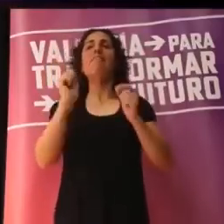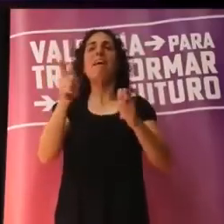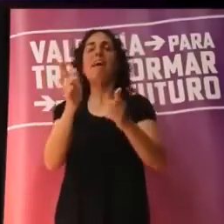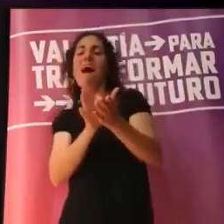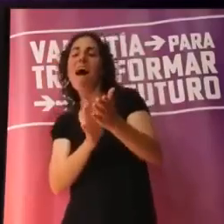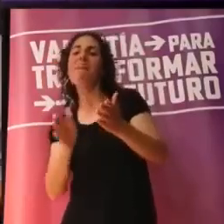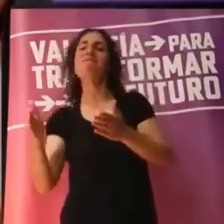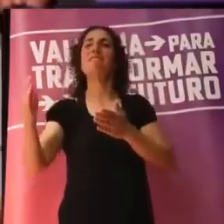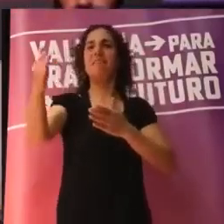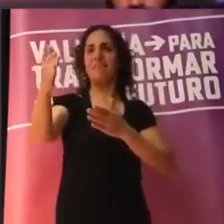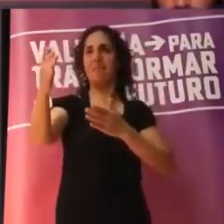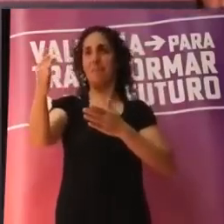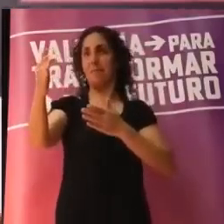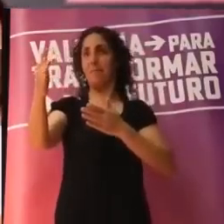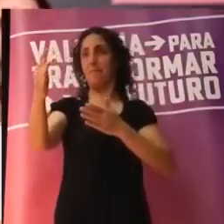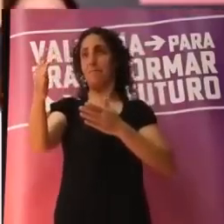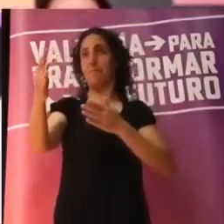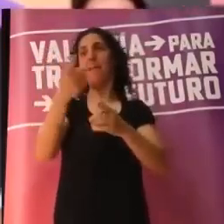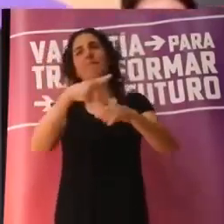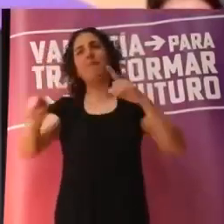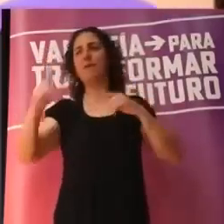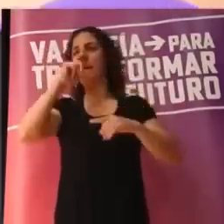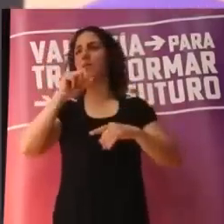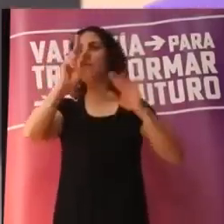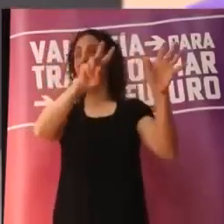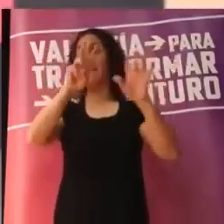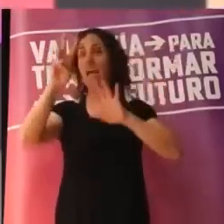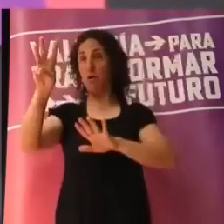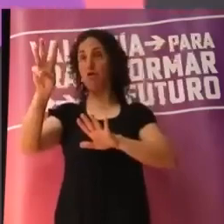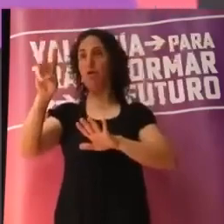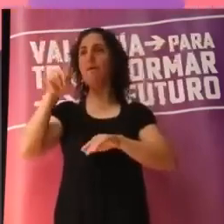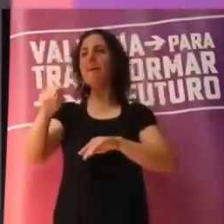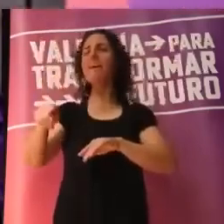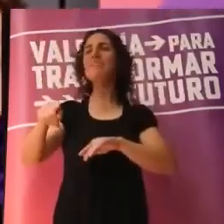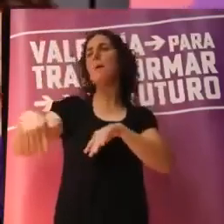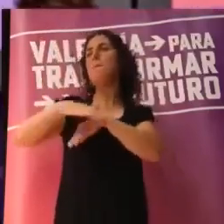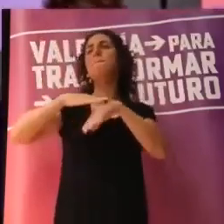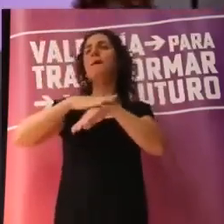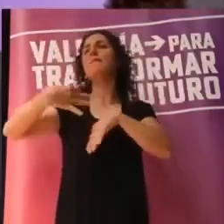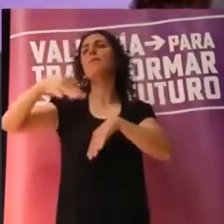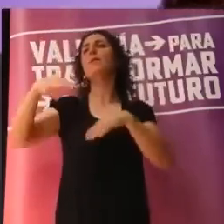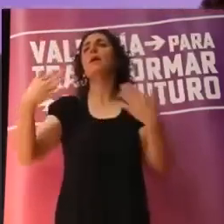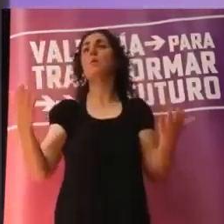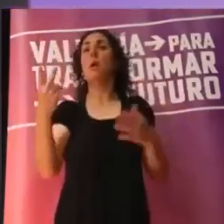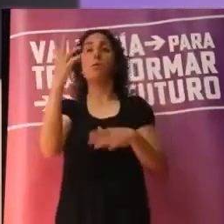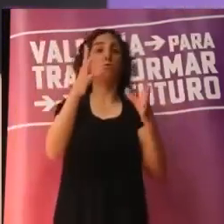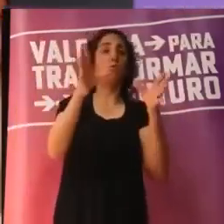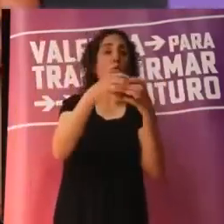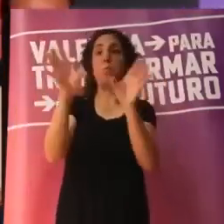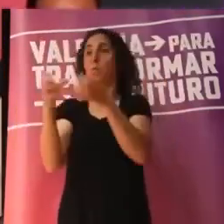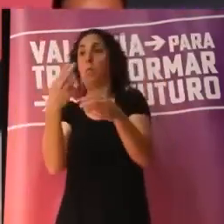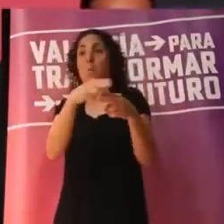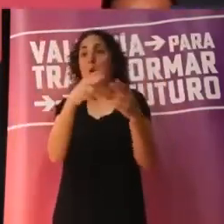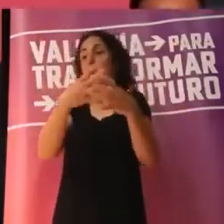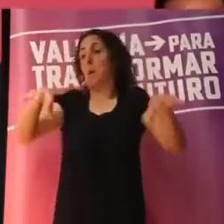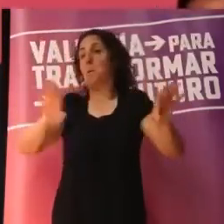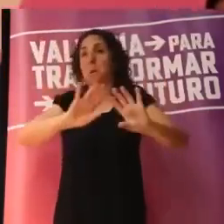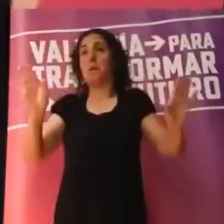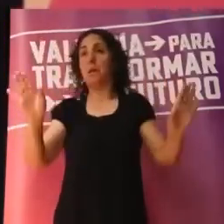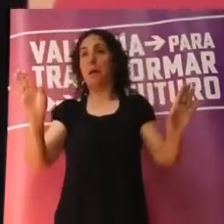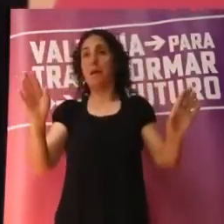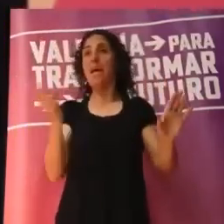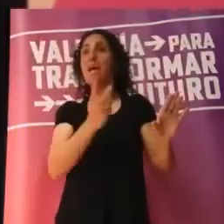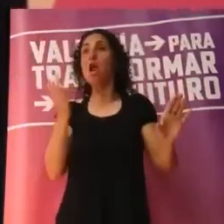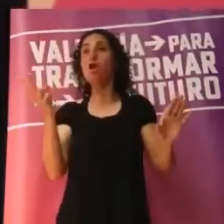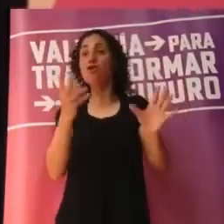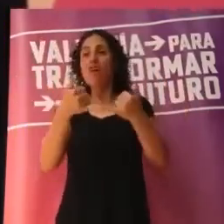sistema político del 78, que se fundamentaba básicamente en la alternancia entre dos partidos que compartían las líneas fundamentales